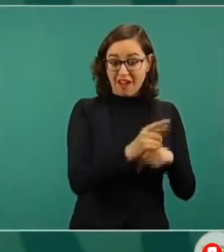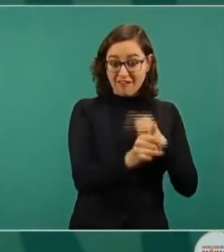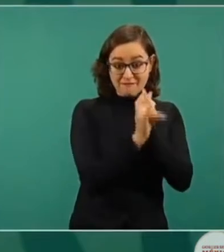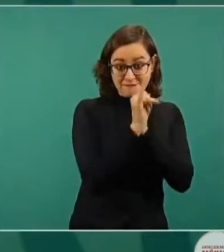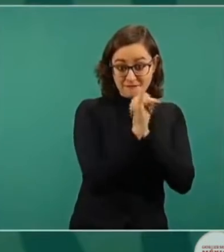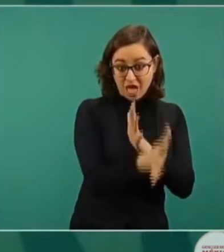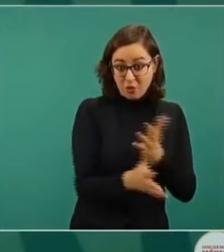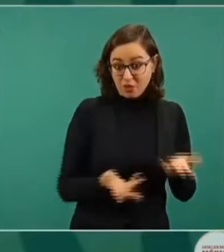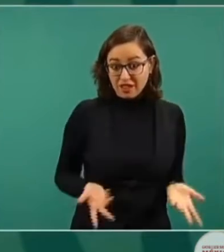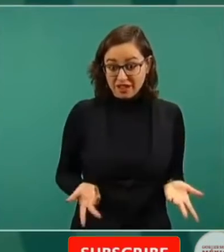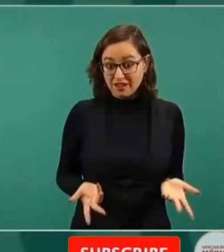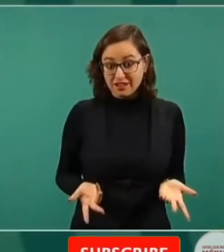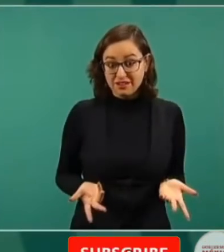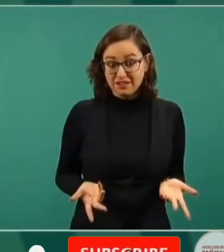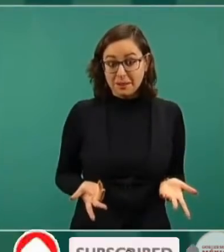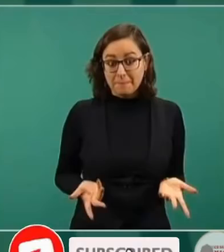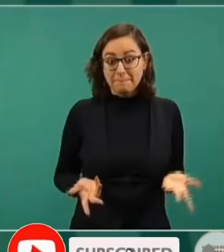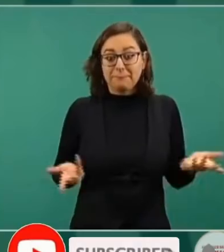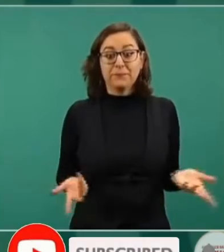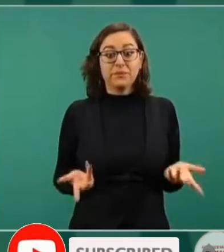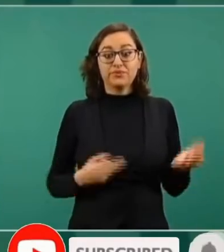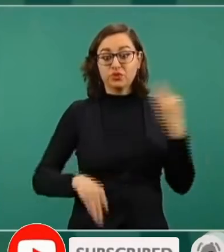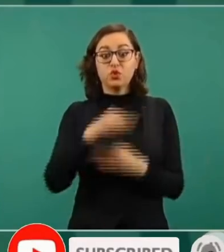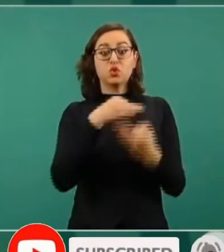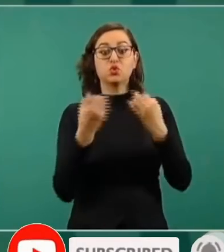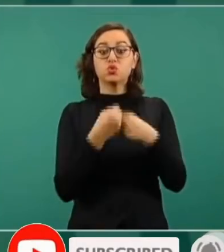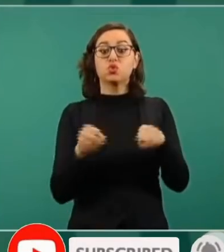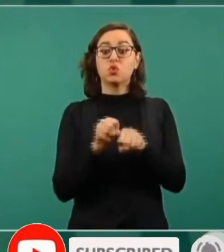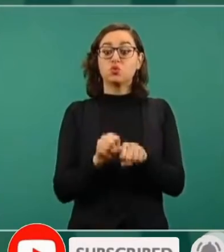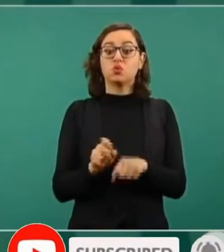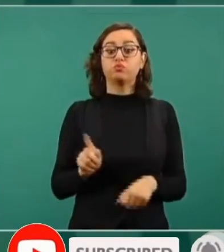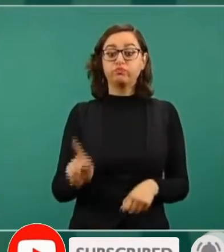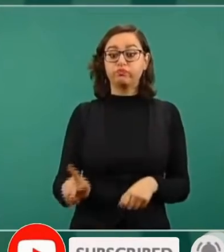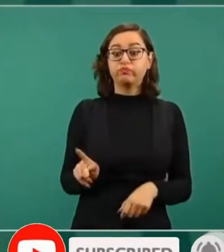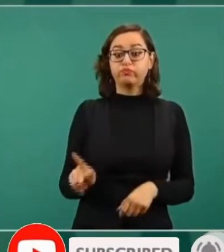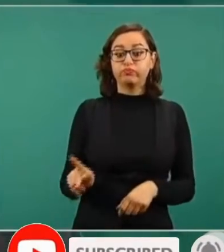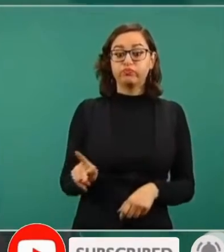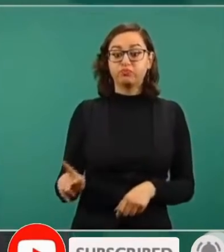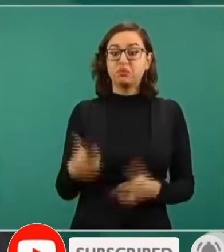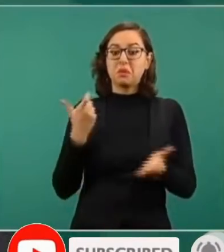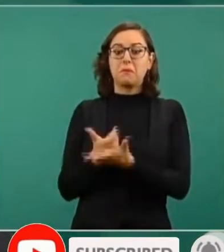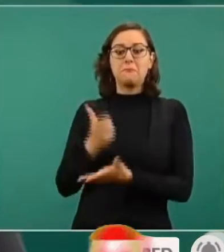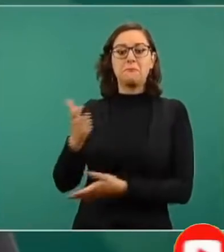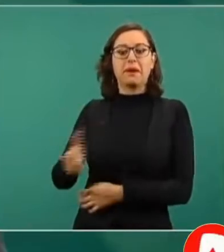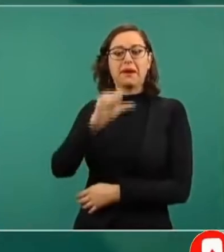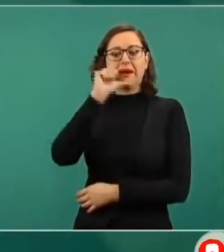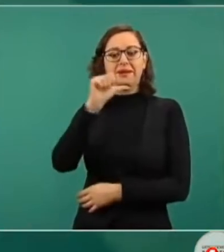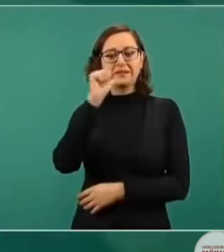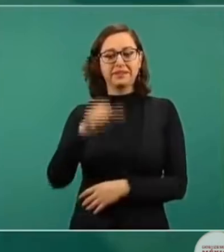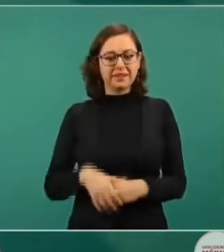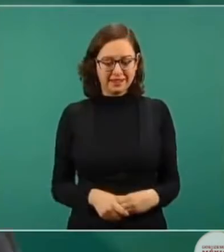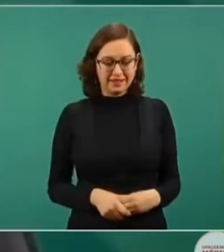finge que todos son socios. ¿Y por qué este mecanismo? Porque como